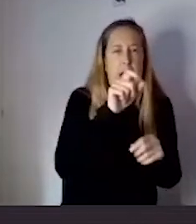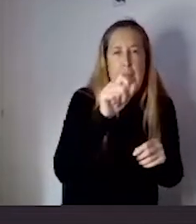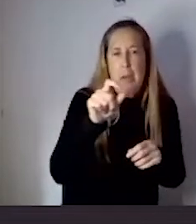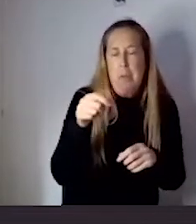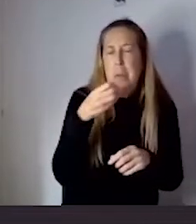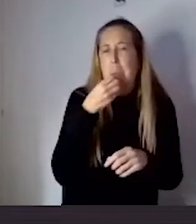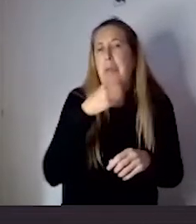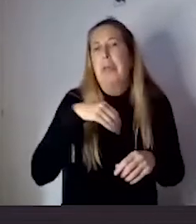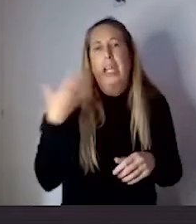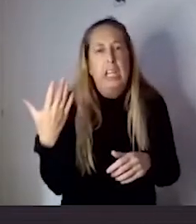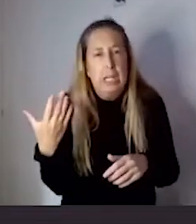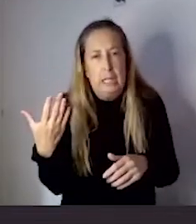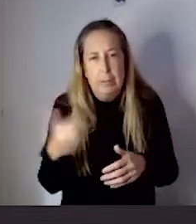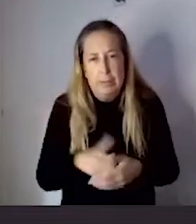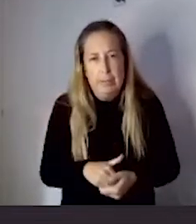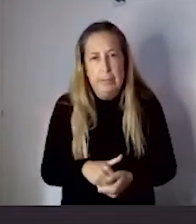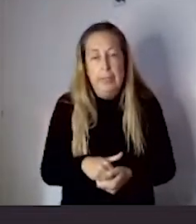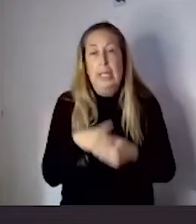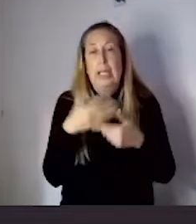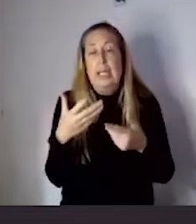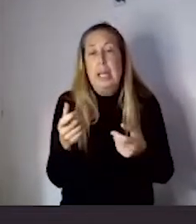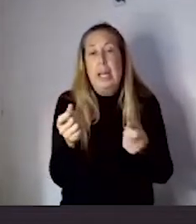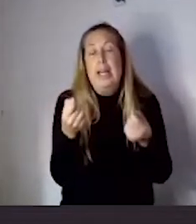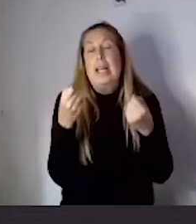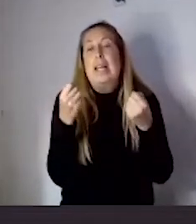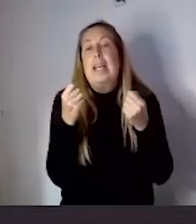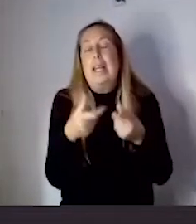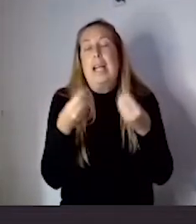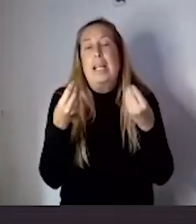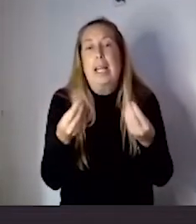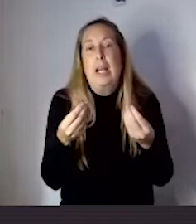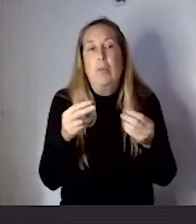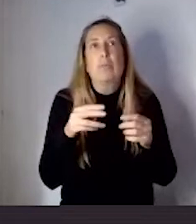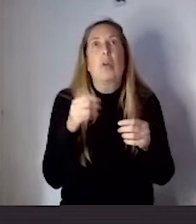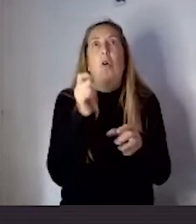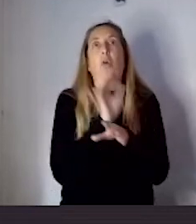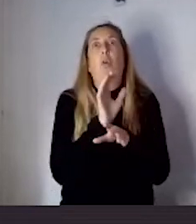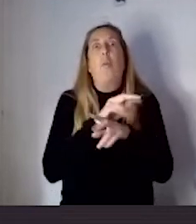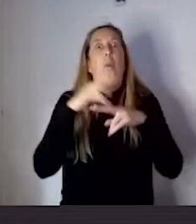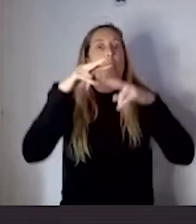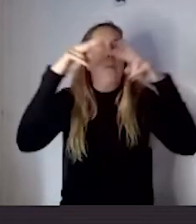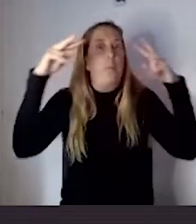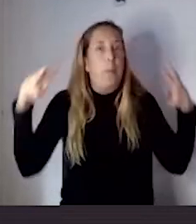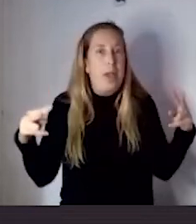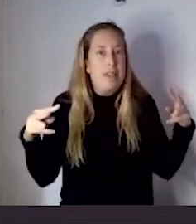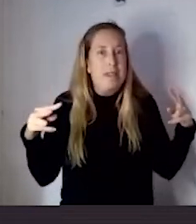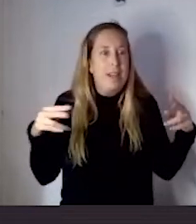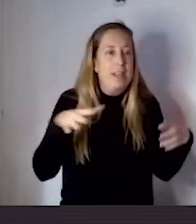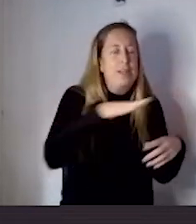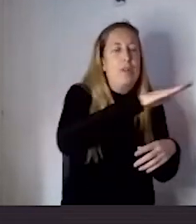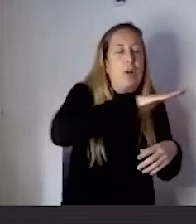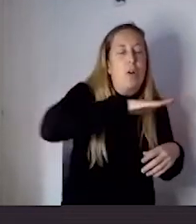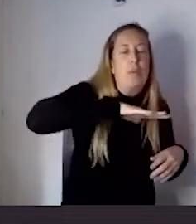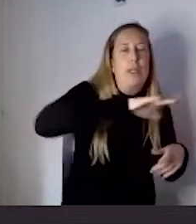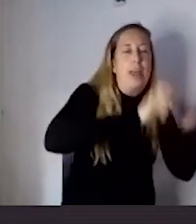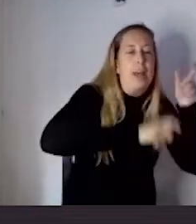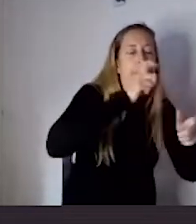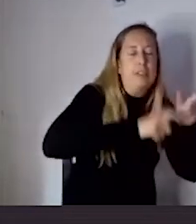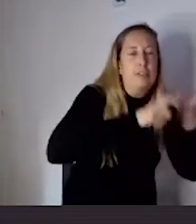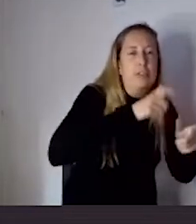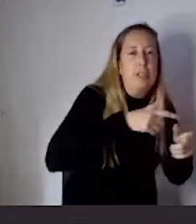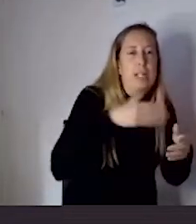crear un puente hacia una comunidad de personas que también le interesen más hablar de la meditación y la transformación